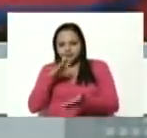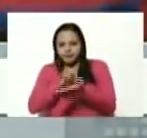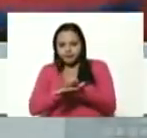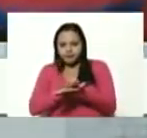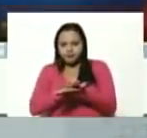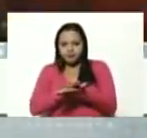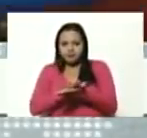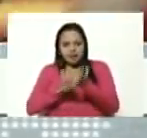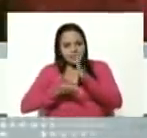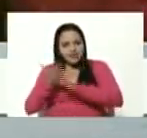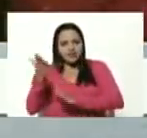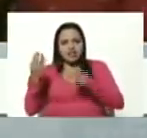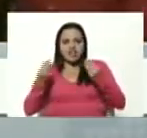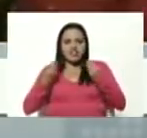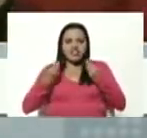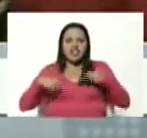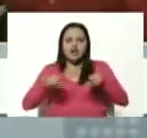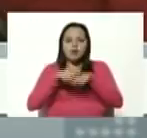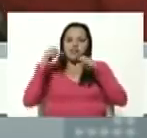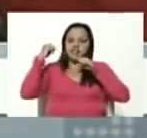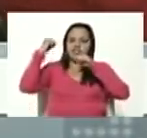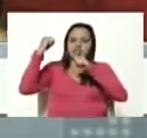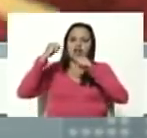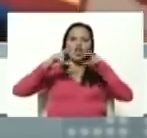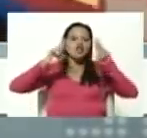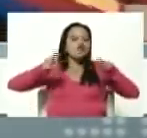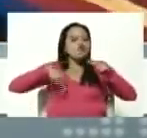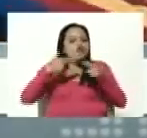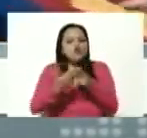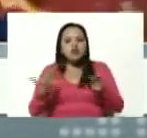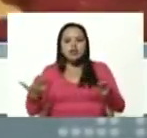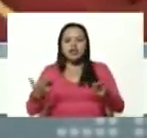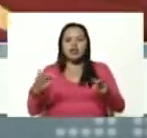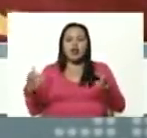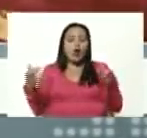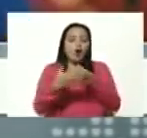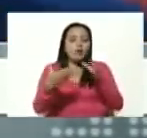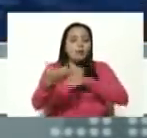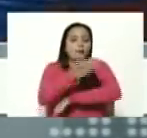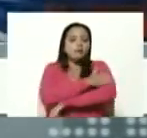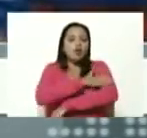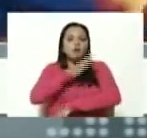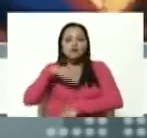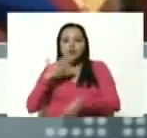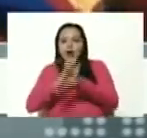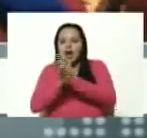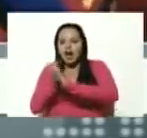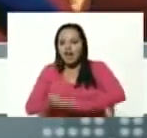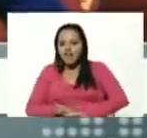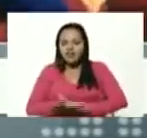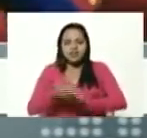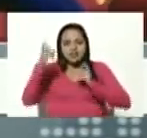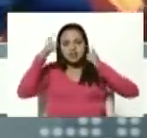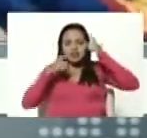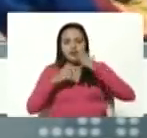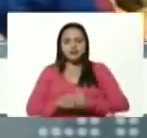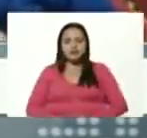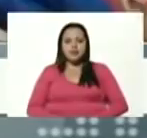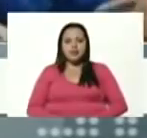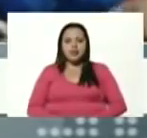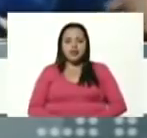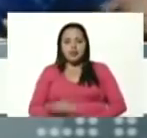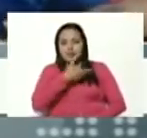vida invicto. Jamás la oligarquía pudo vencer a Hugo Chávez. Se fue invicto,